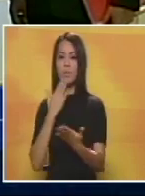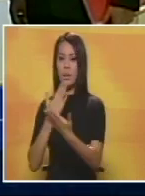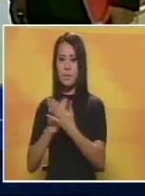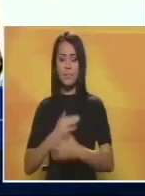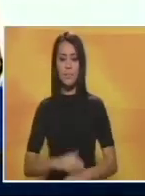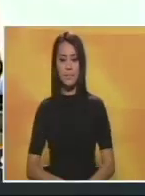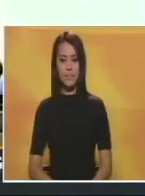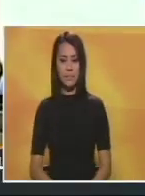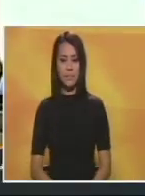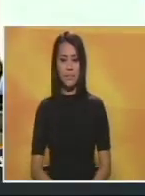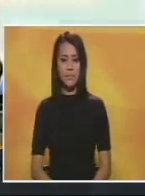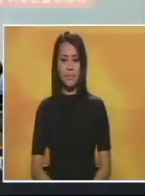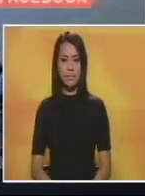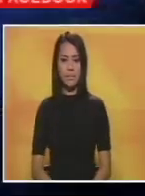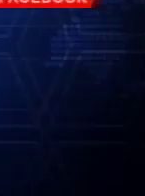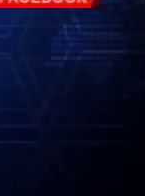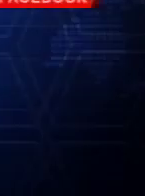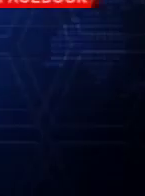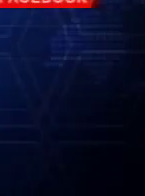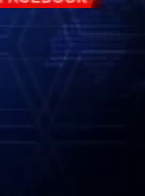gracias. Bien, eran palabras de la